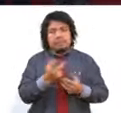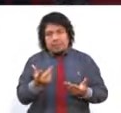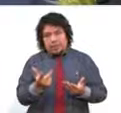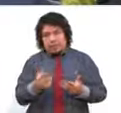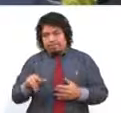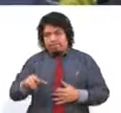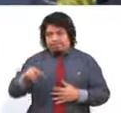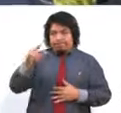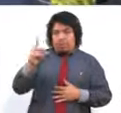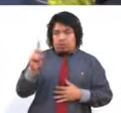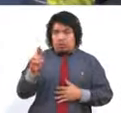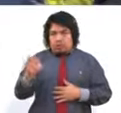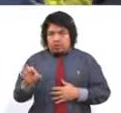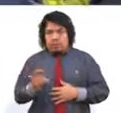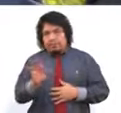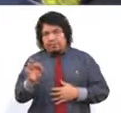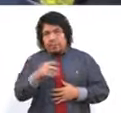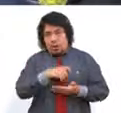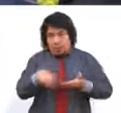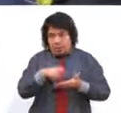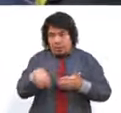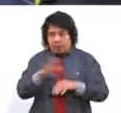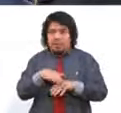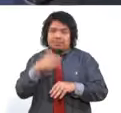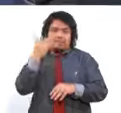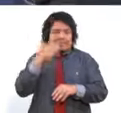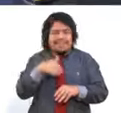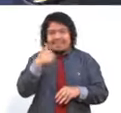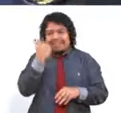obviamente siempre buscamos ampliar las capacidades,